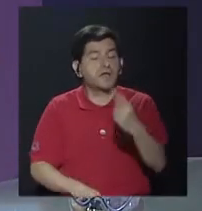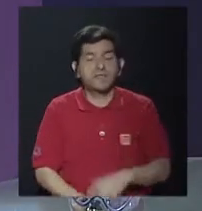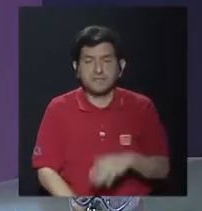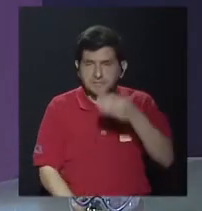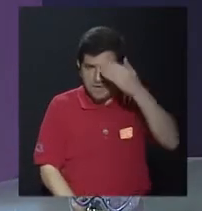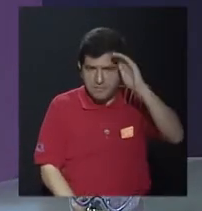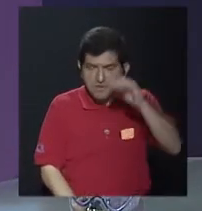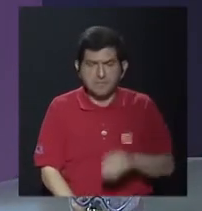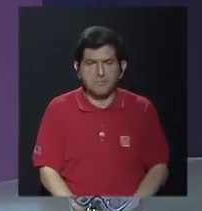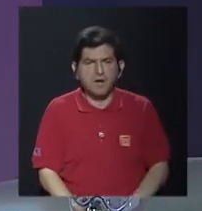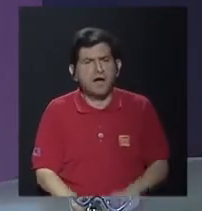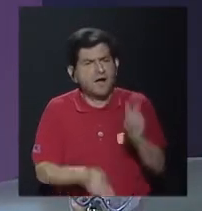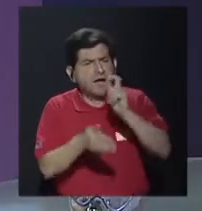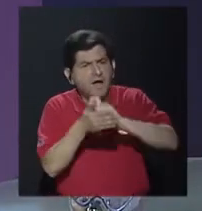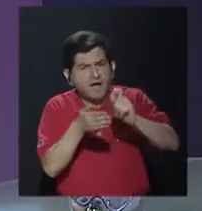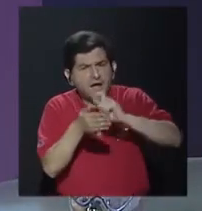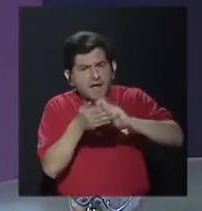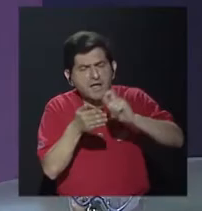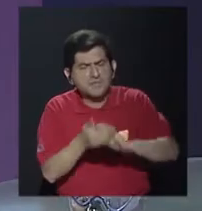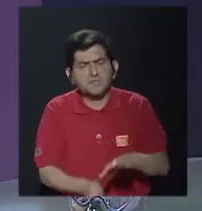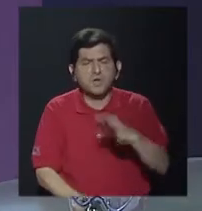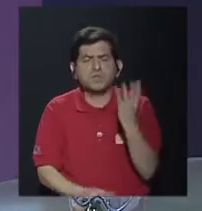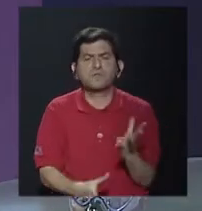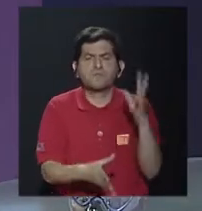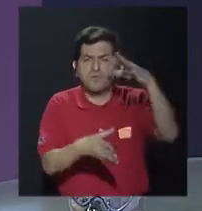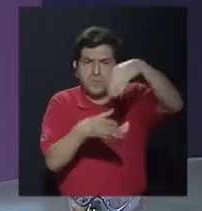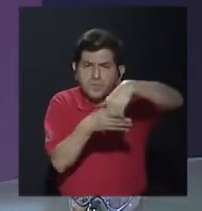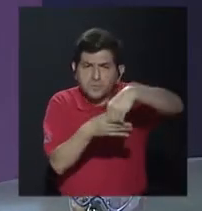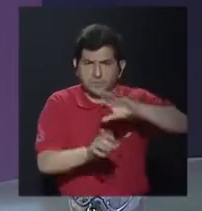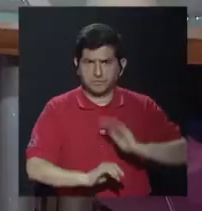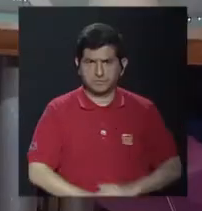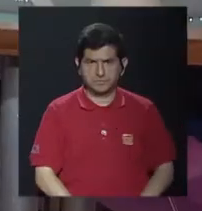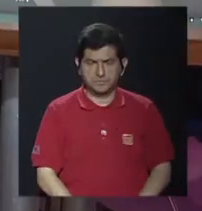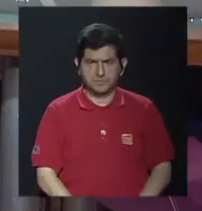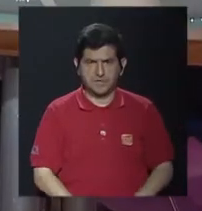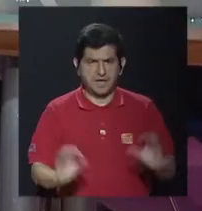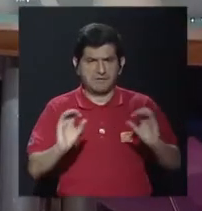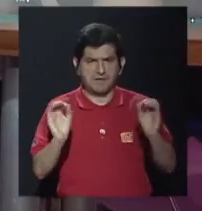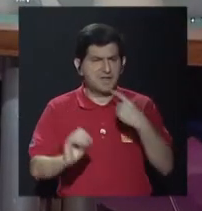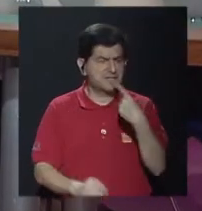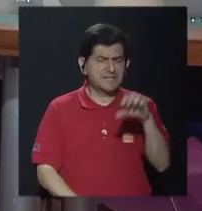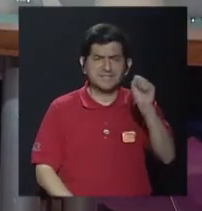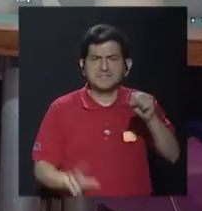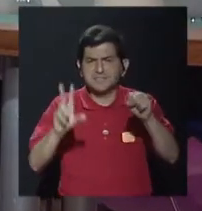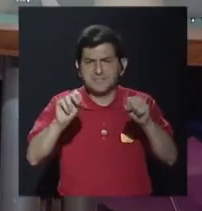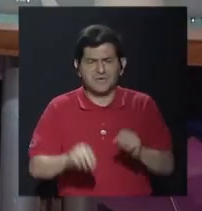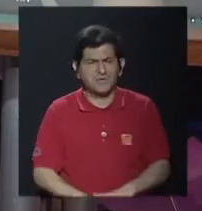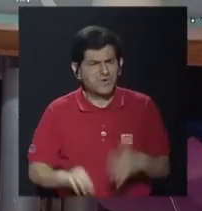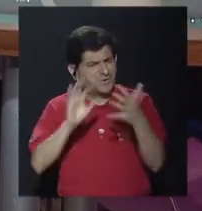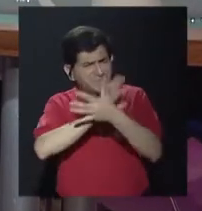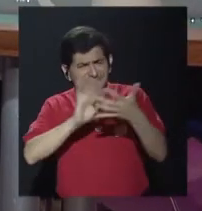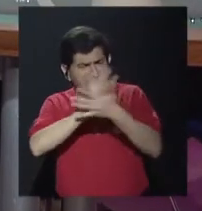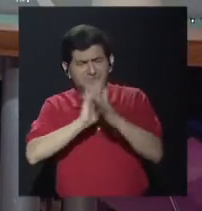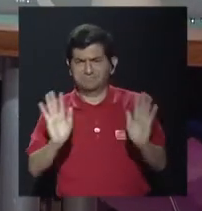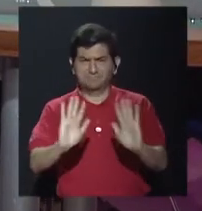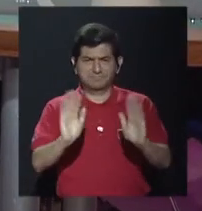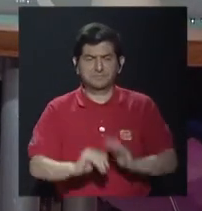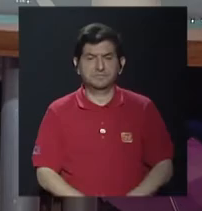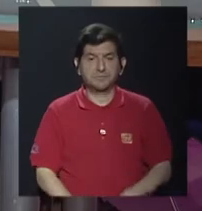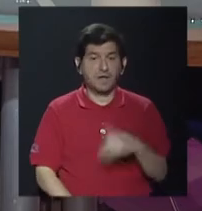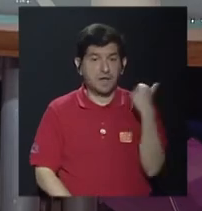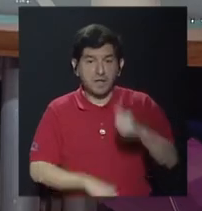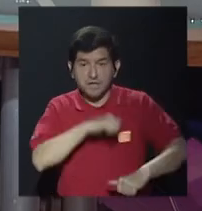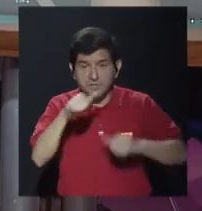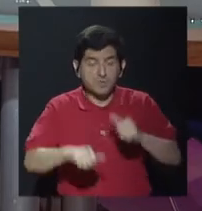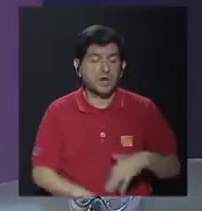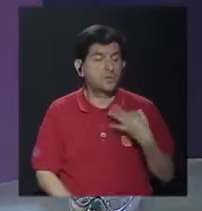hey, escribir de forma incluyente, ¿verdad? O sea, nada de que sí o que no, que qué enredo, no. Eso es una reivindicación